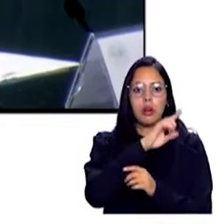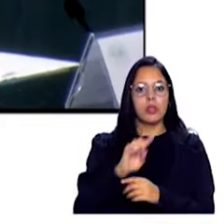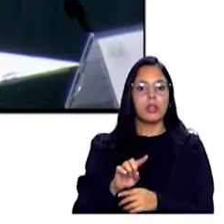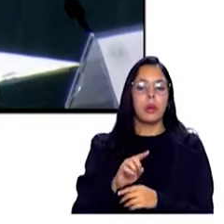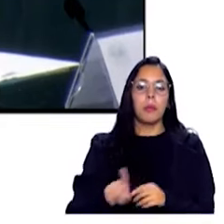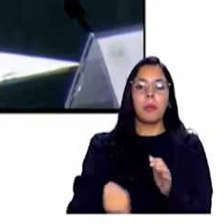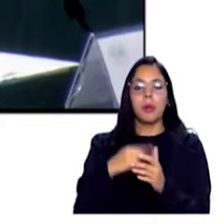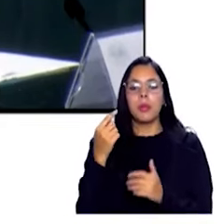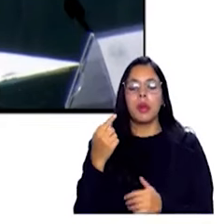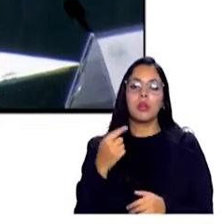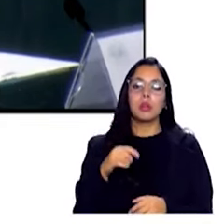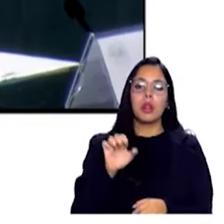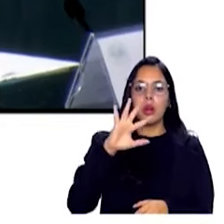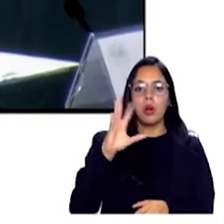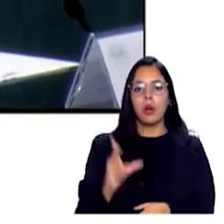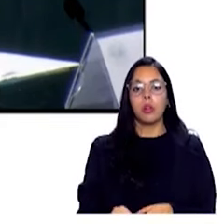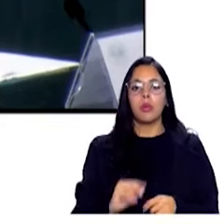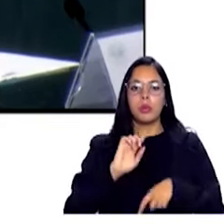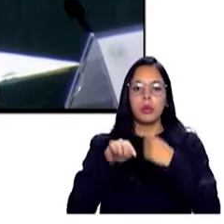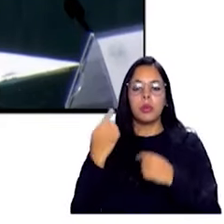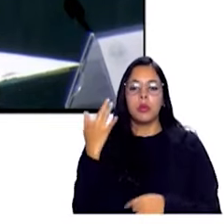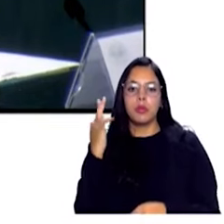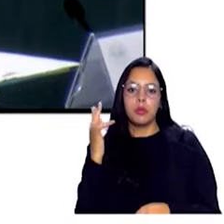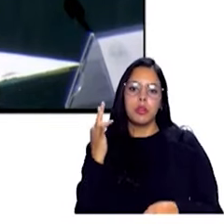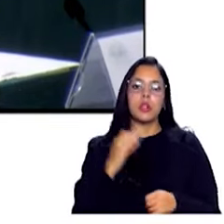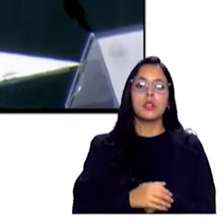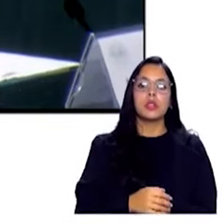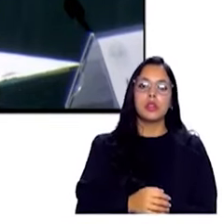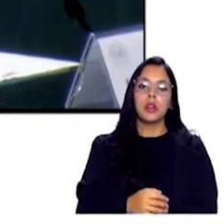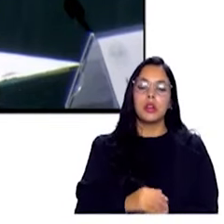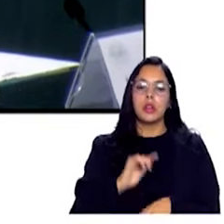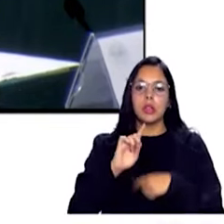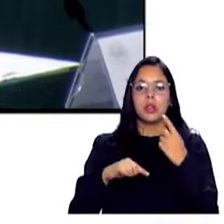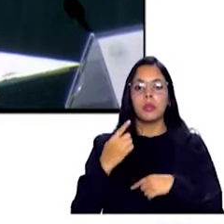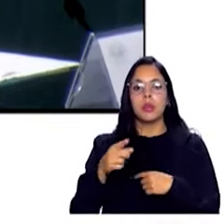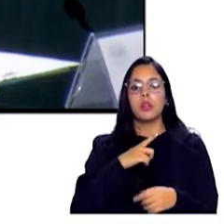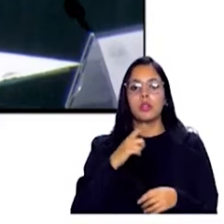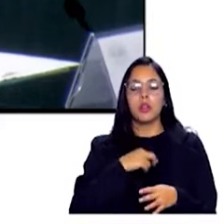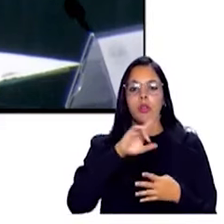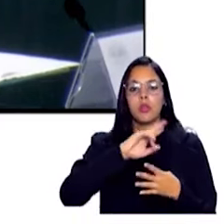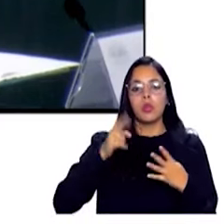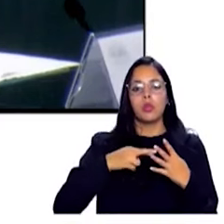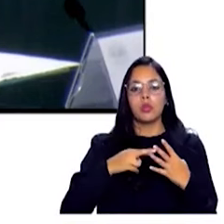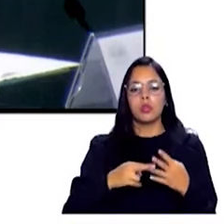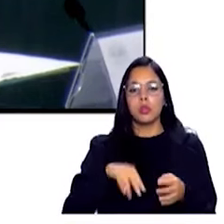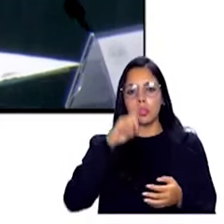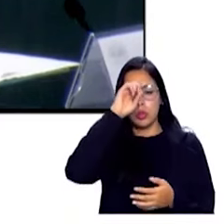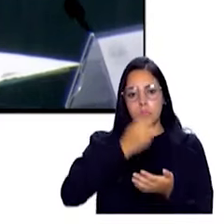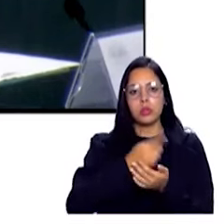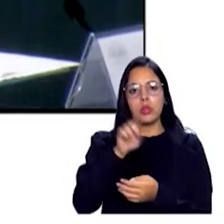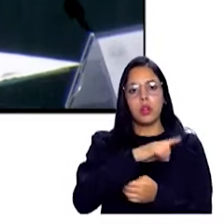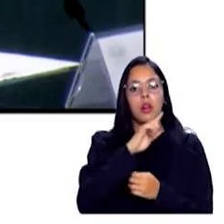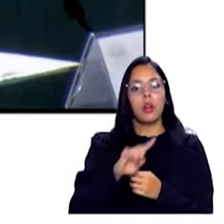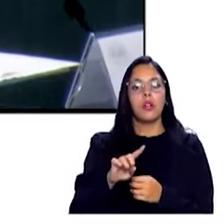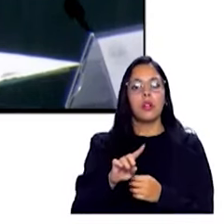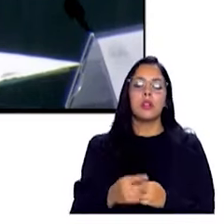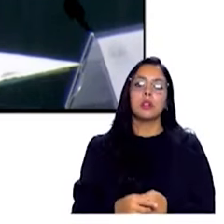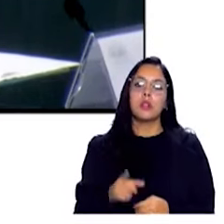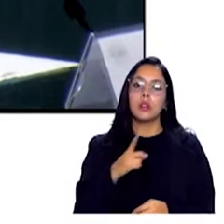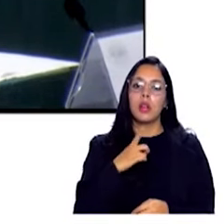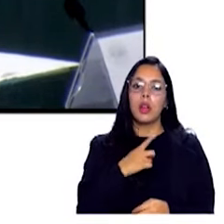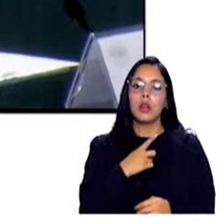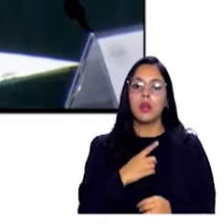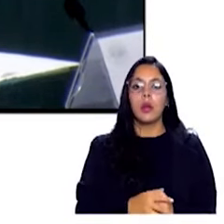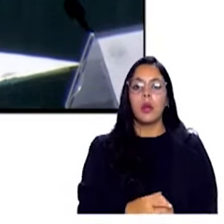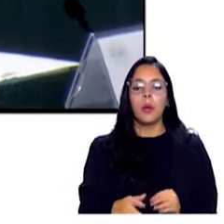de89 Y se dice recurso de casación es un método emblemático de la revolución francesa para asegurar la